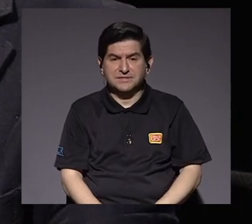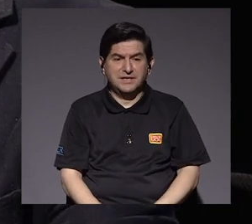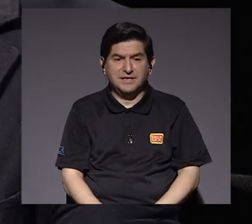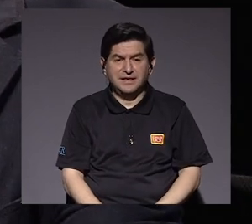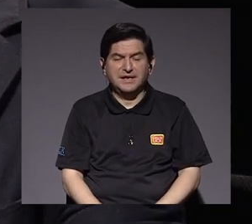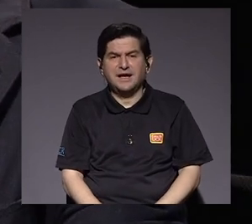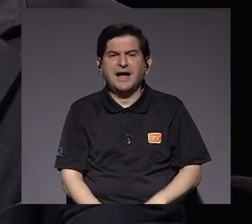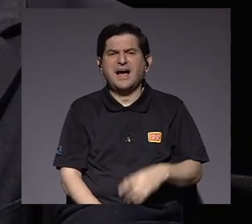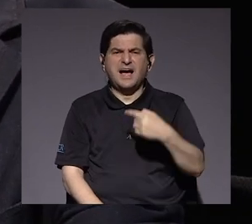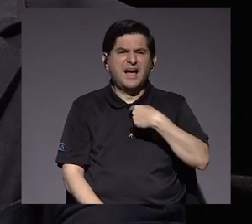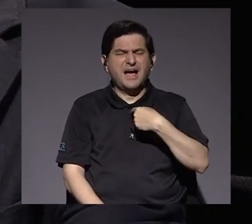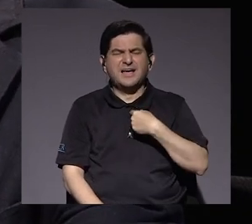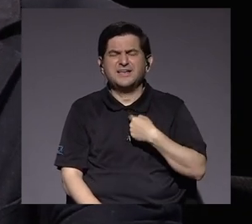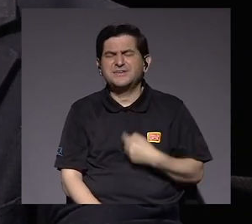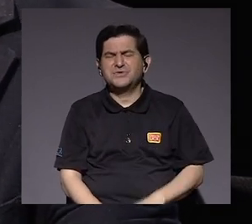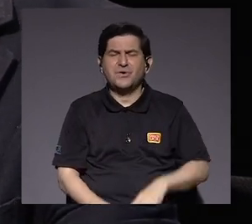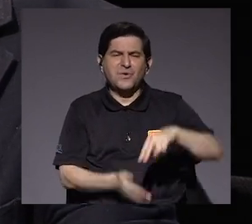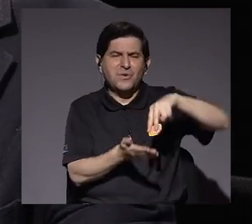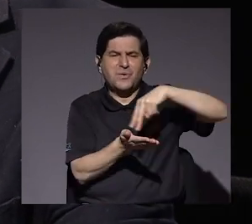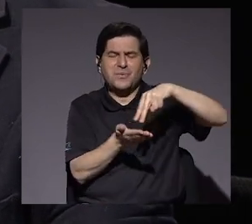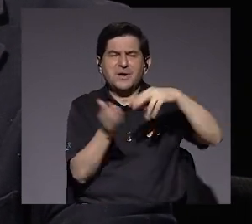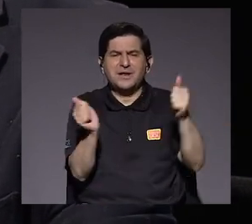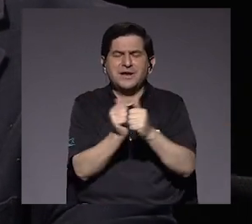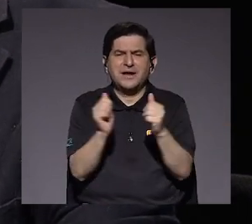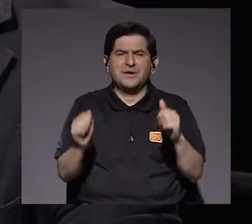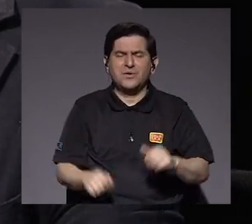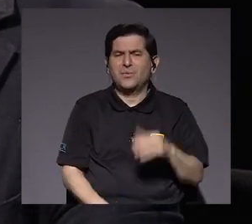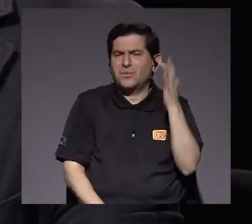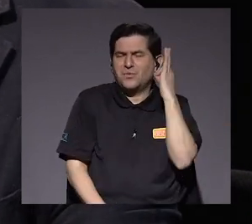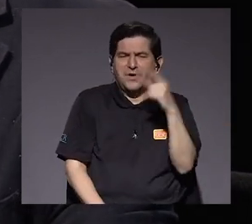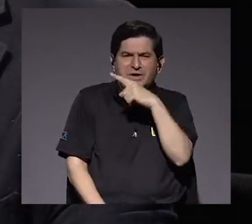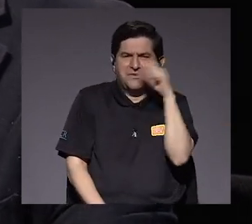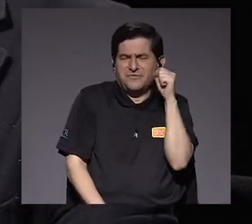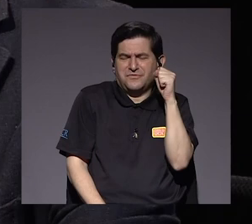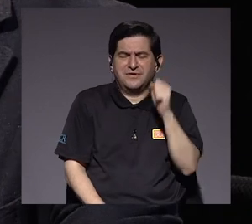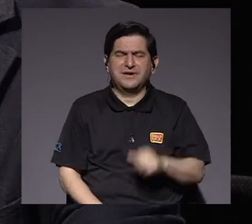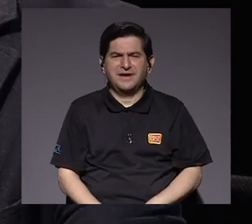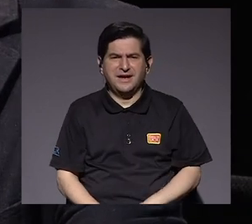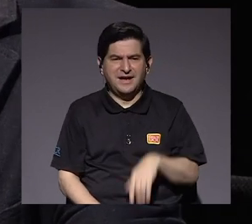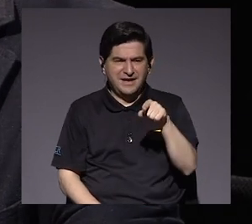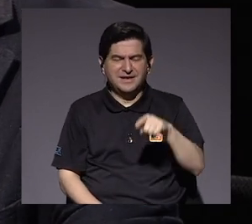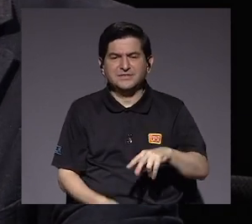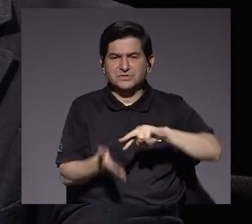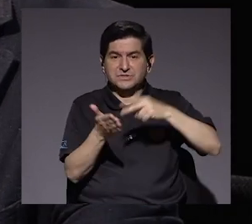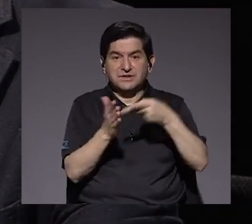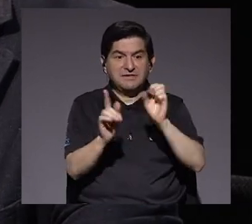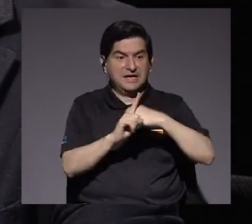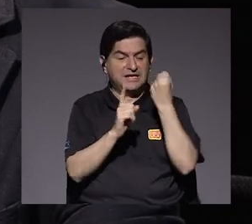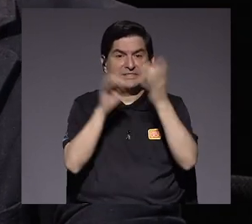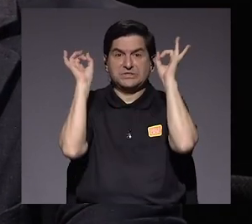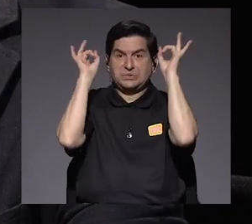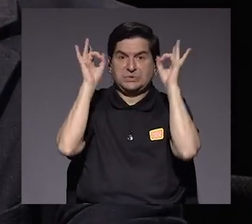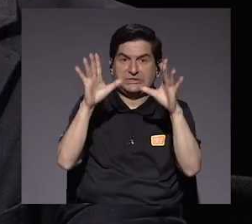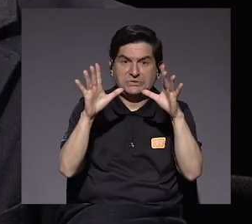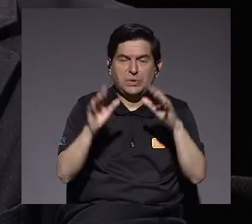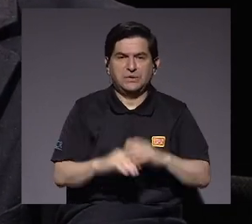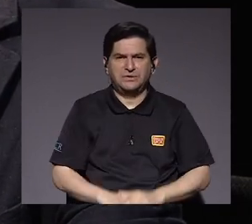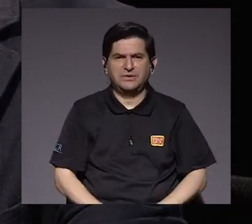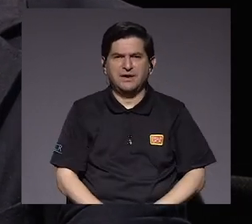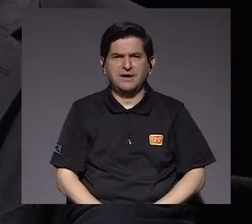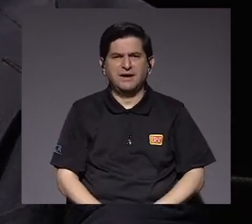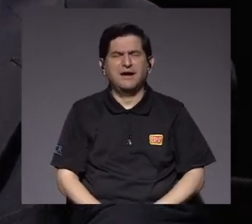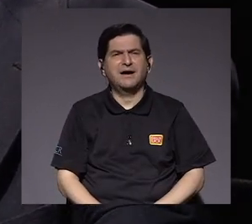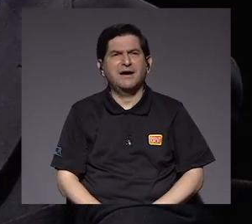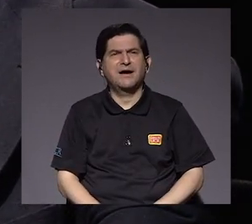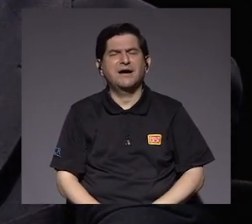fea. ¿Cómo la más? Bueno, sí. ¿Cuál es la de Carlos Alvarado? ¿Cuál es la de Carlos Alvarado? La de Carlos Alvarado es aquella imagen